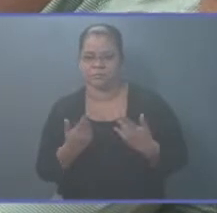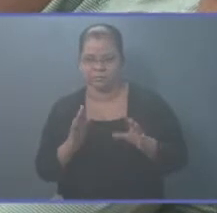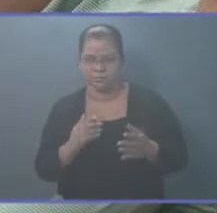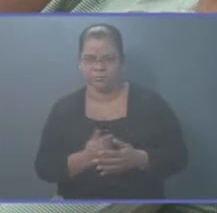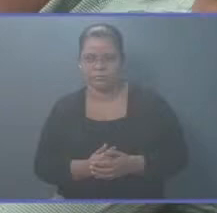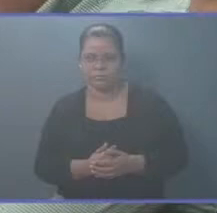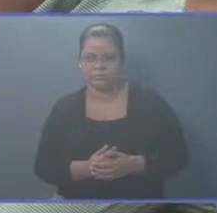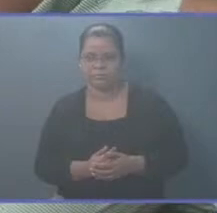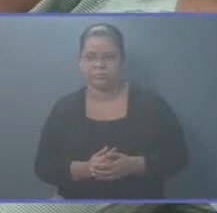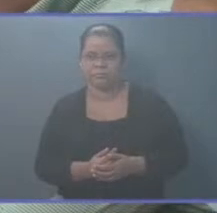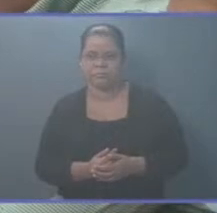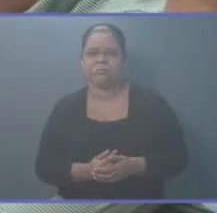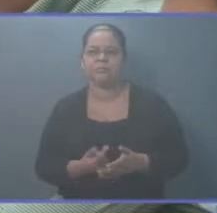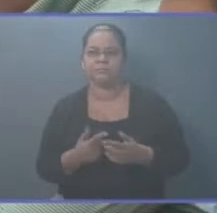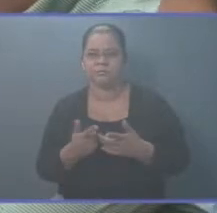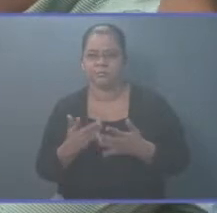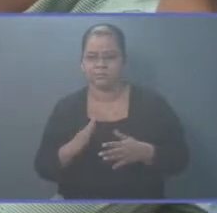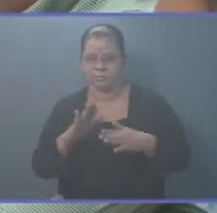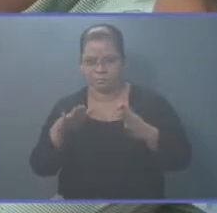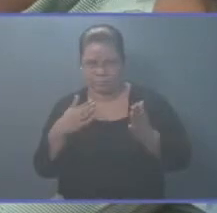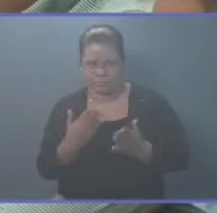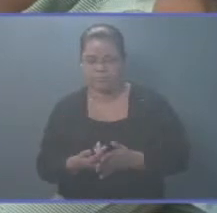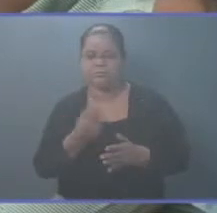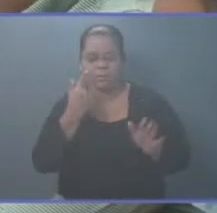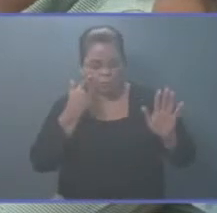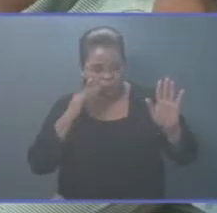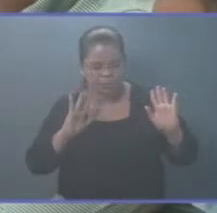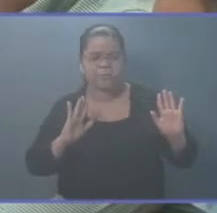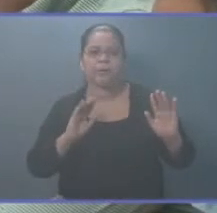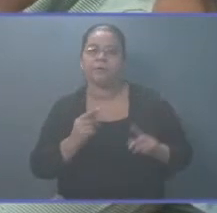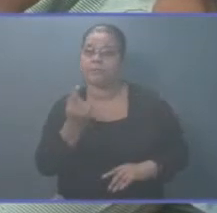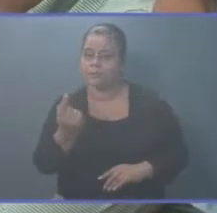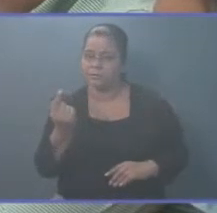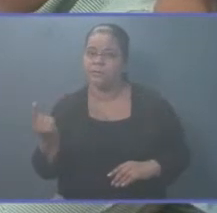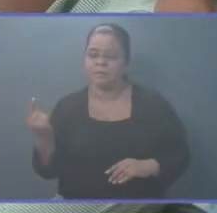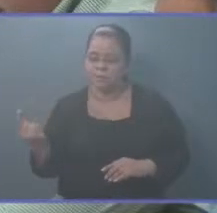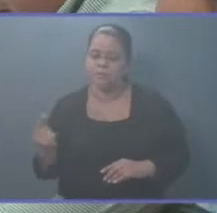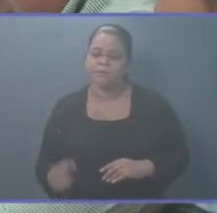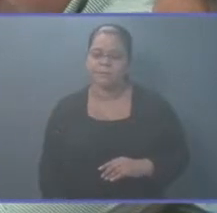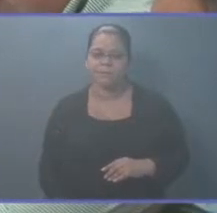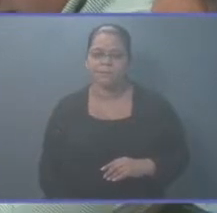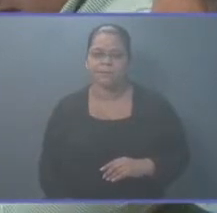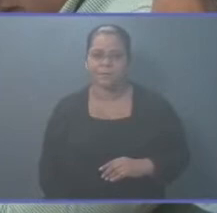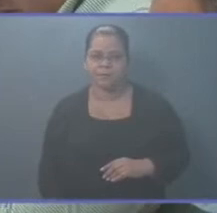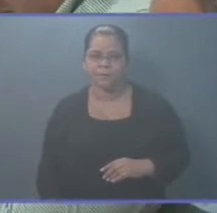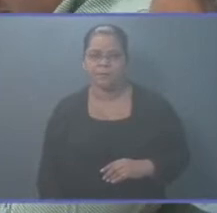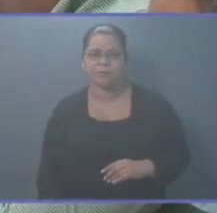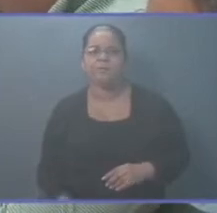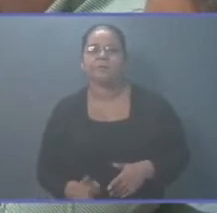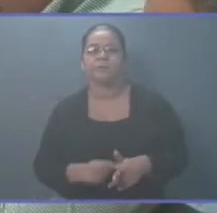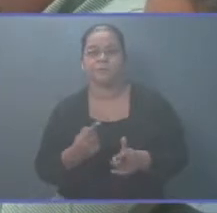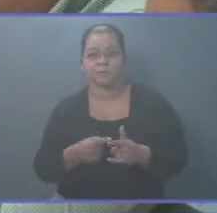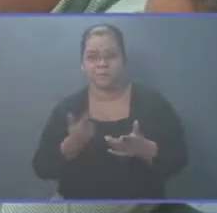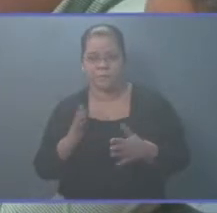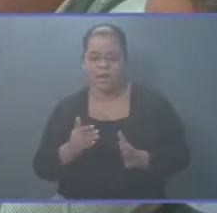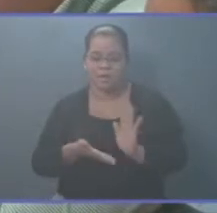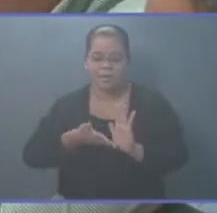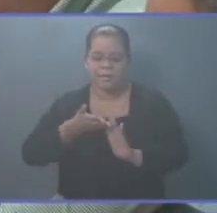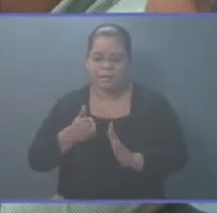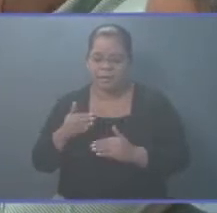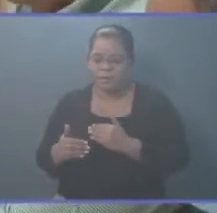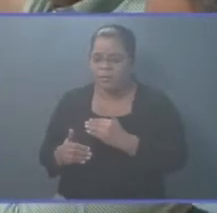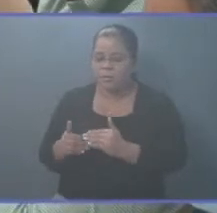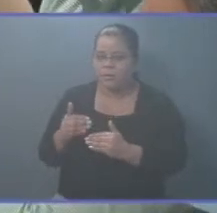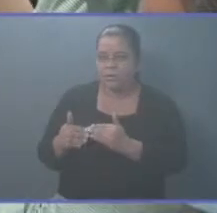del testimonio de la persona. El agente que desarrolla una investigación, un hecho,